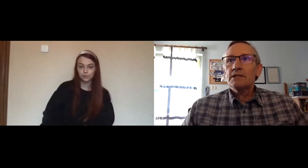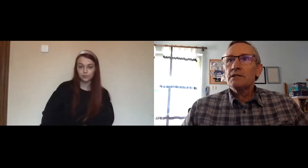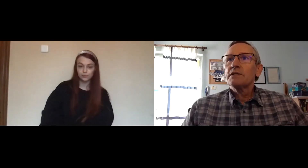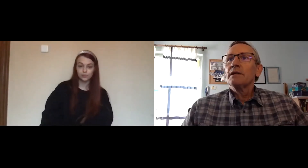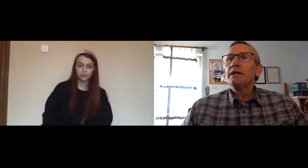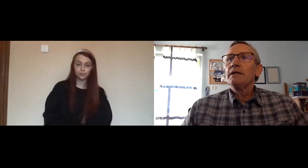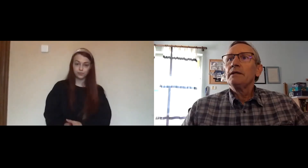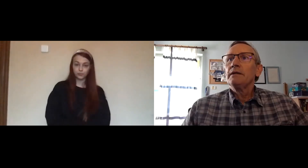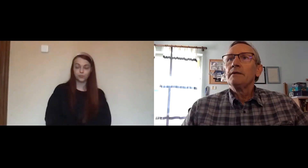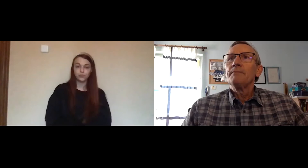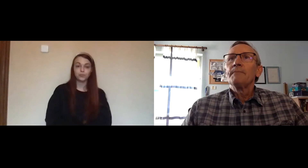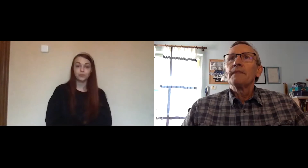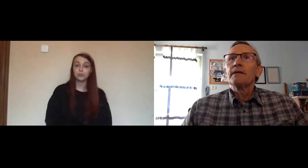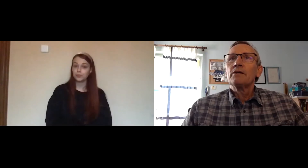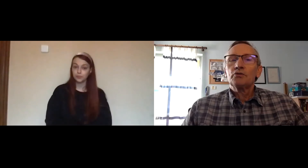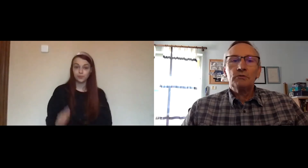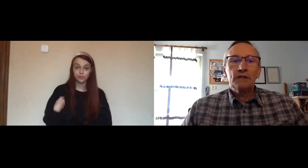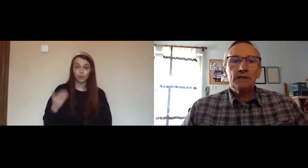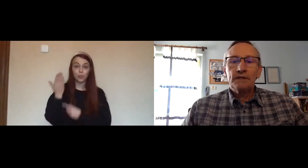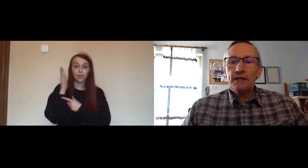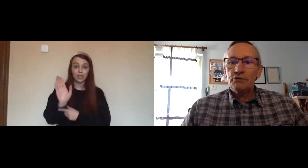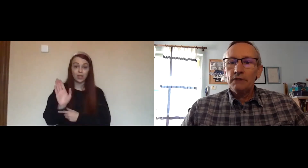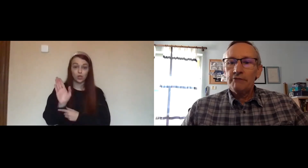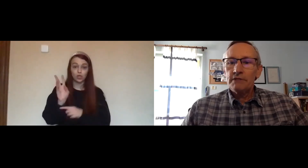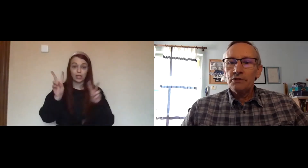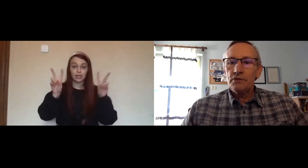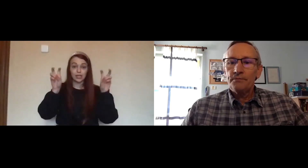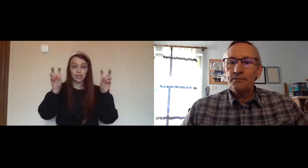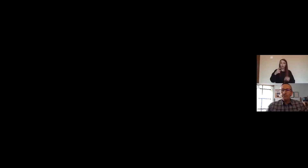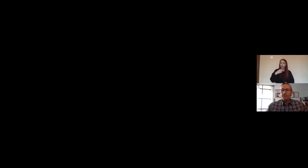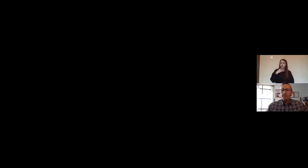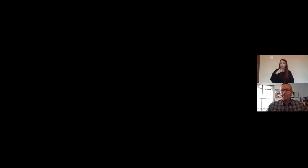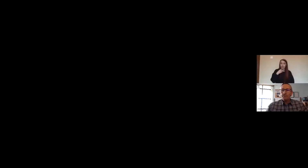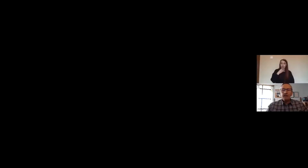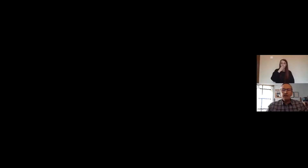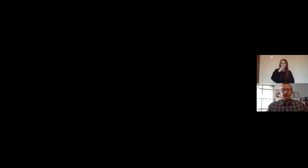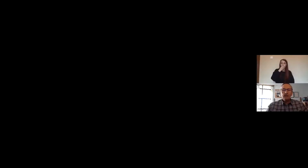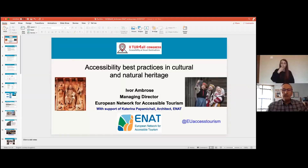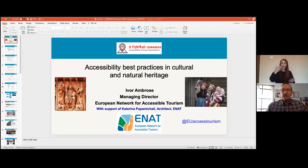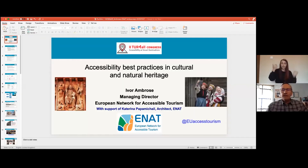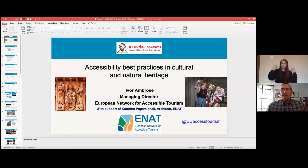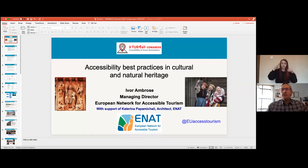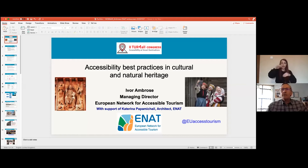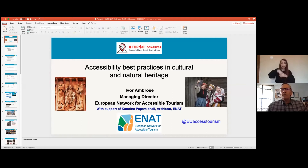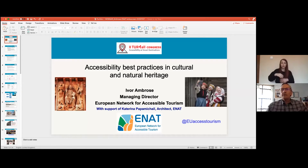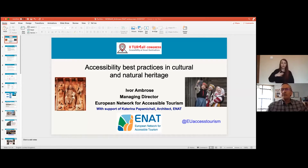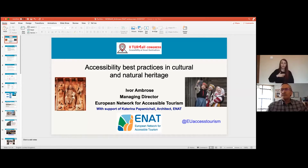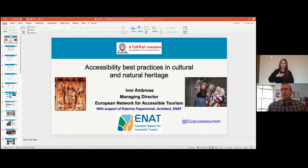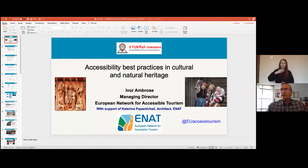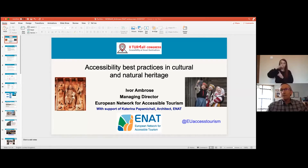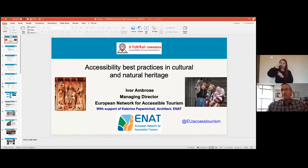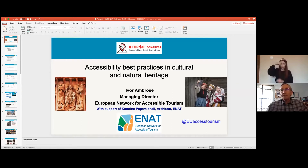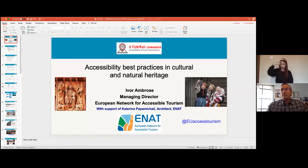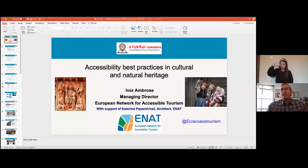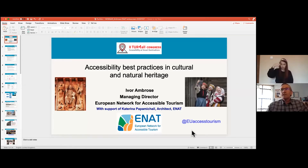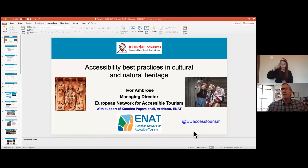La presentación, como bien dice el título, cubre las buenas prácticas en el patrimonio natural y cultural. Y